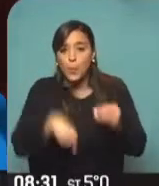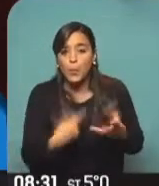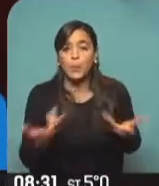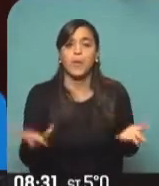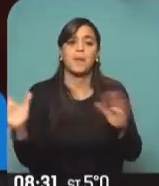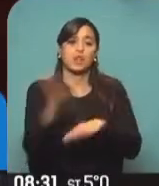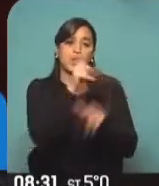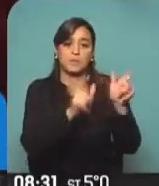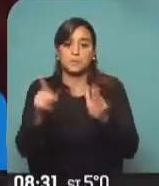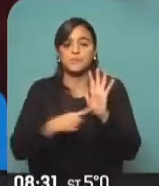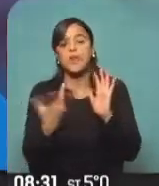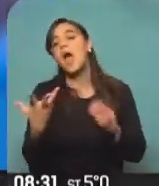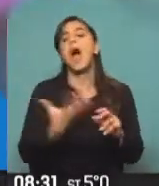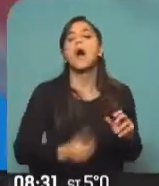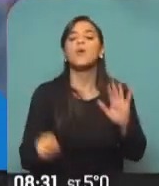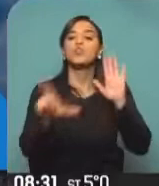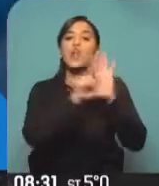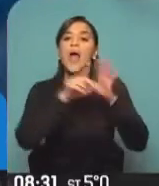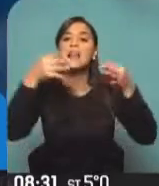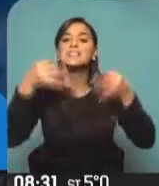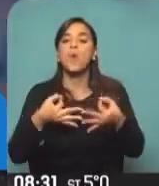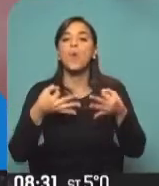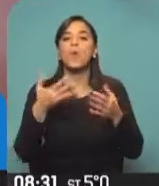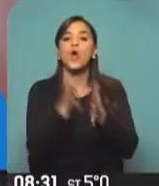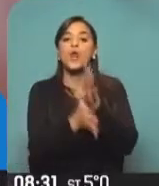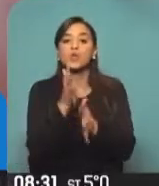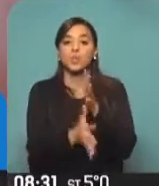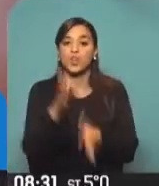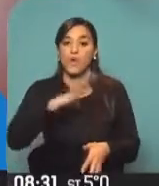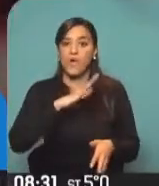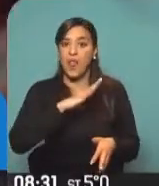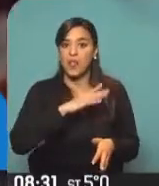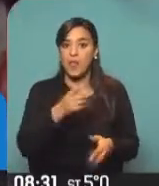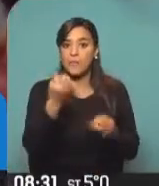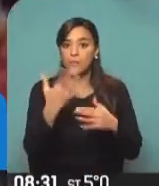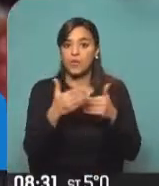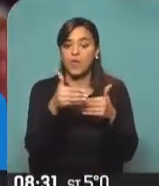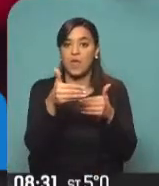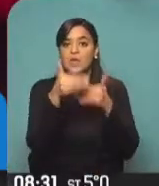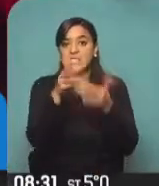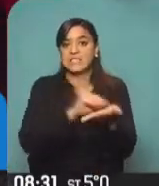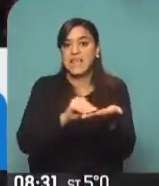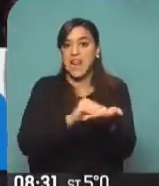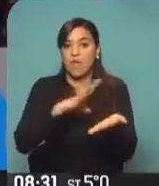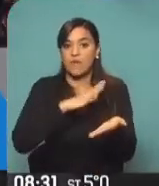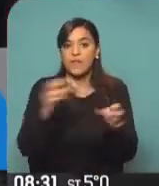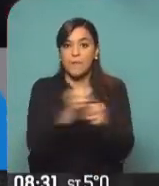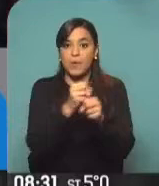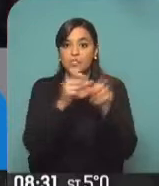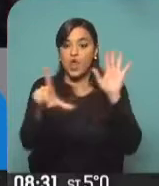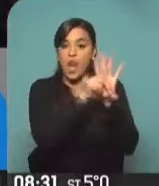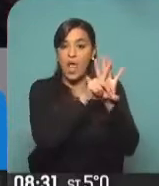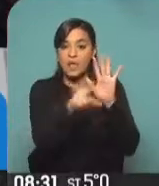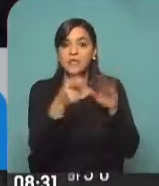porteños él ha vuelto el aborto legal seguro y gratuito quedó pendiente porque no prosperó en el senado la aprobación de una ley que